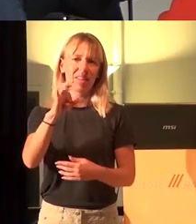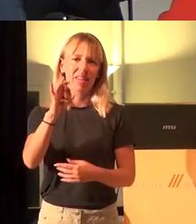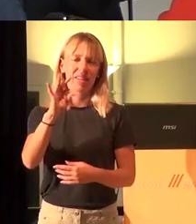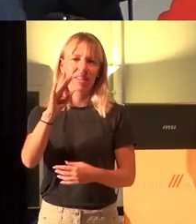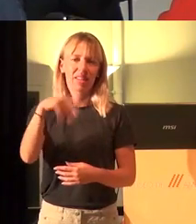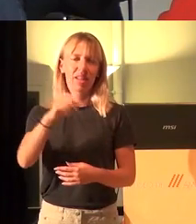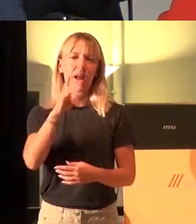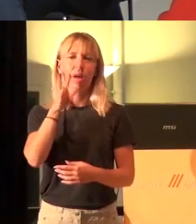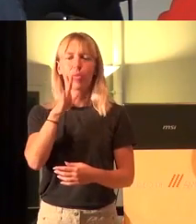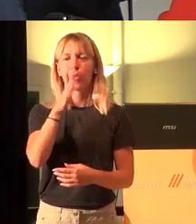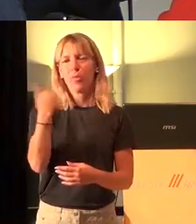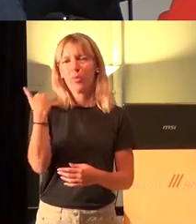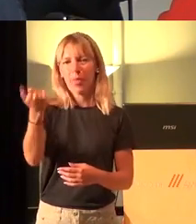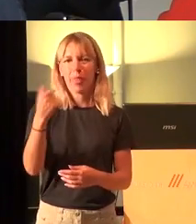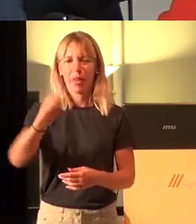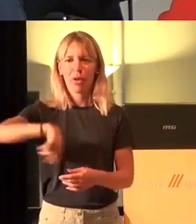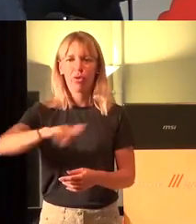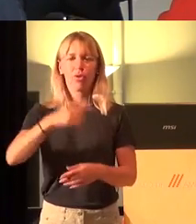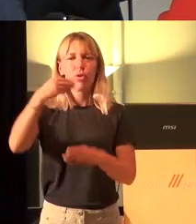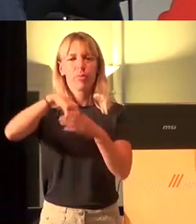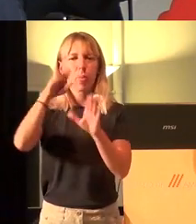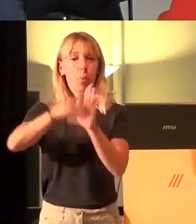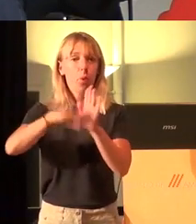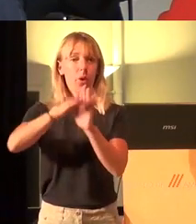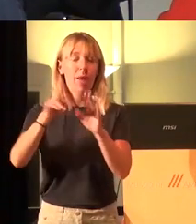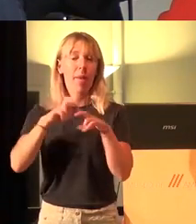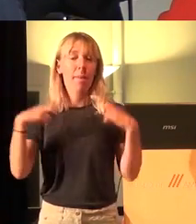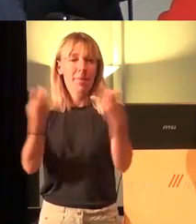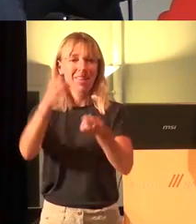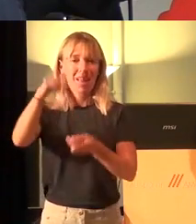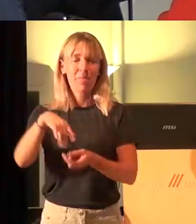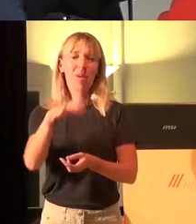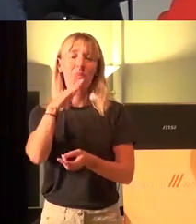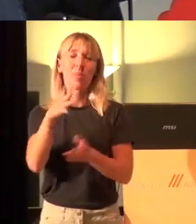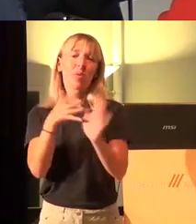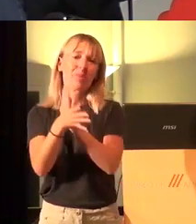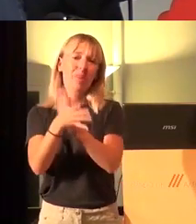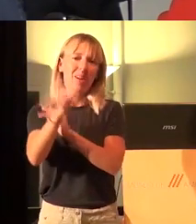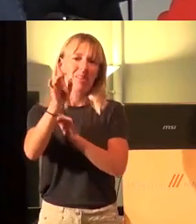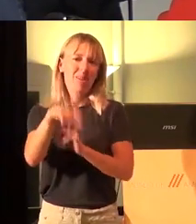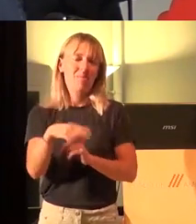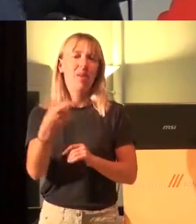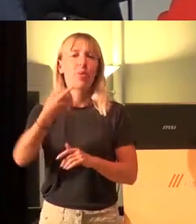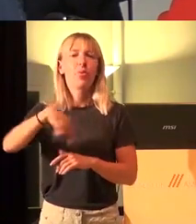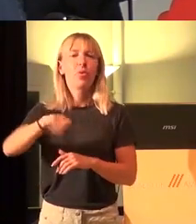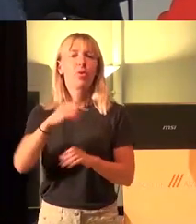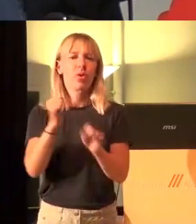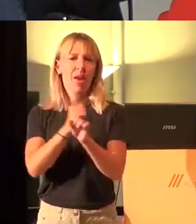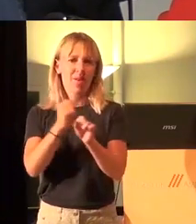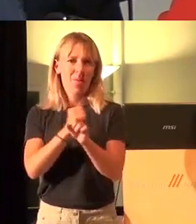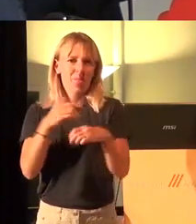por contar con nosotros en el programa, en esta mesa, y por explicar también lo que es nuestra